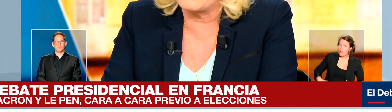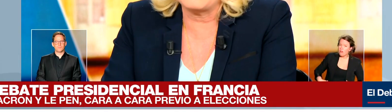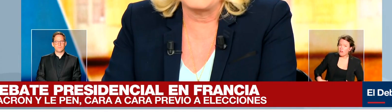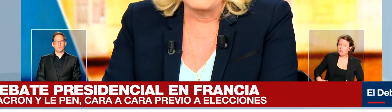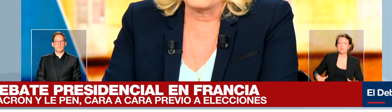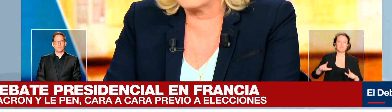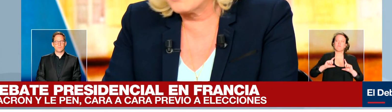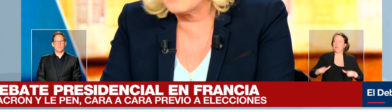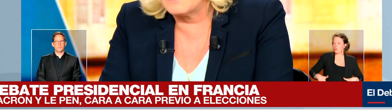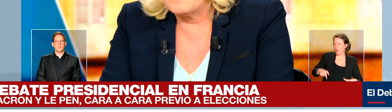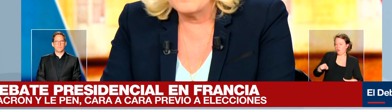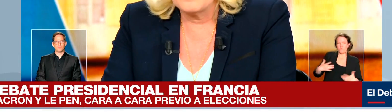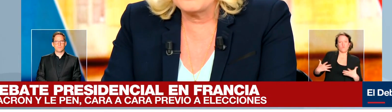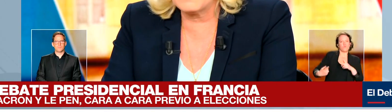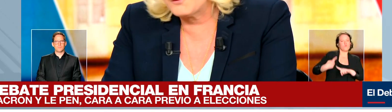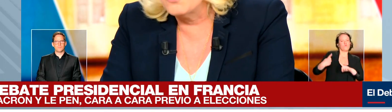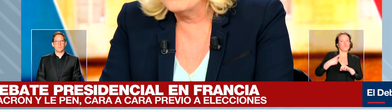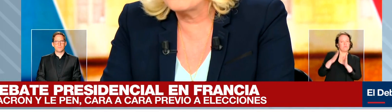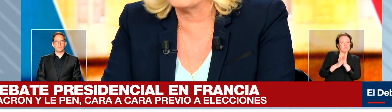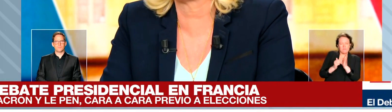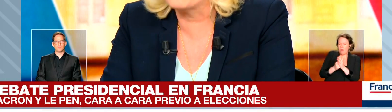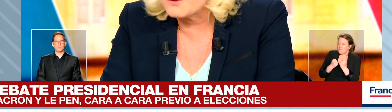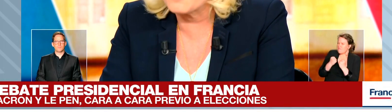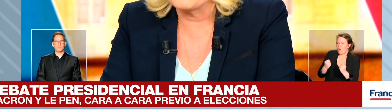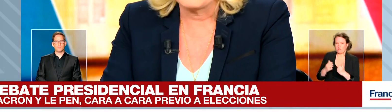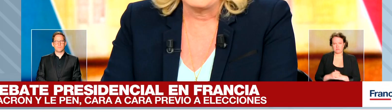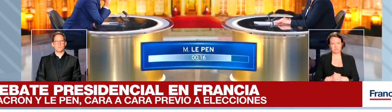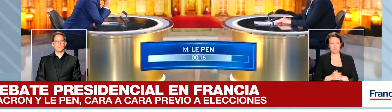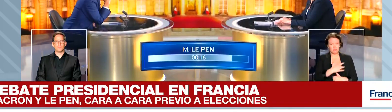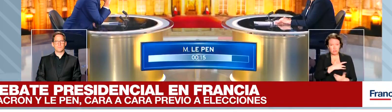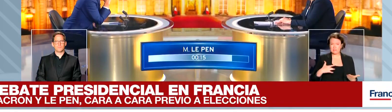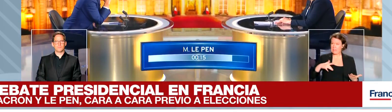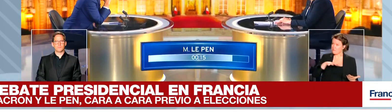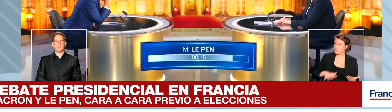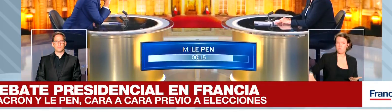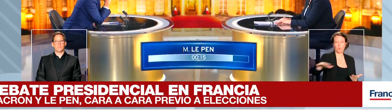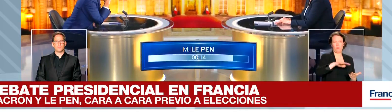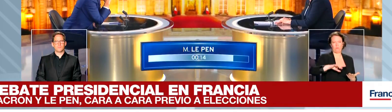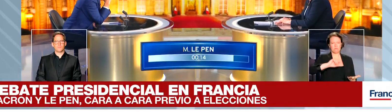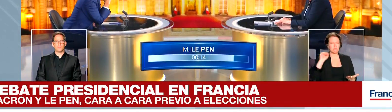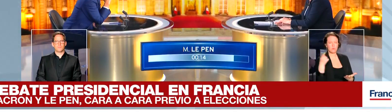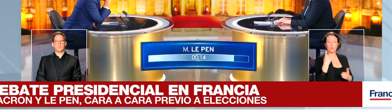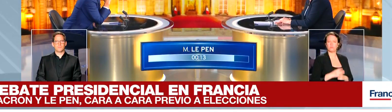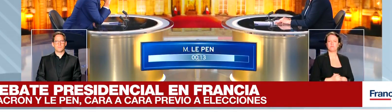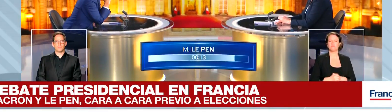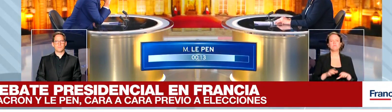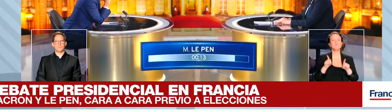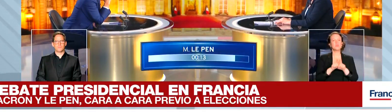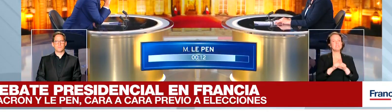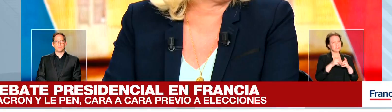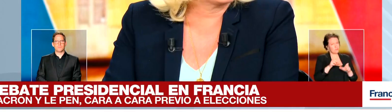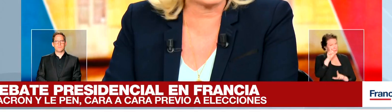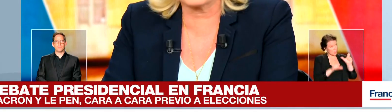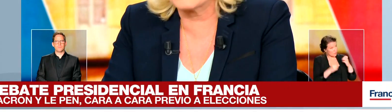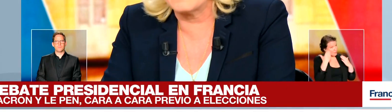escuela, de los saberes y el conocimiento, de la salud en todas partes y para todos. Seré la